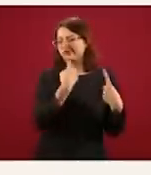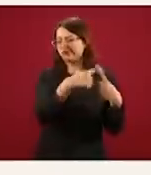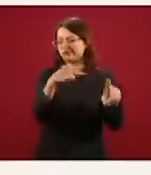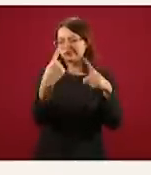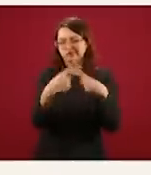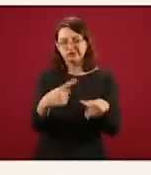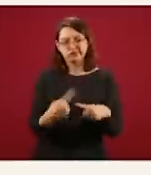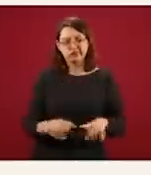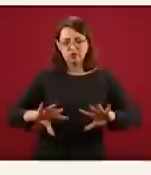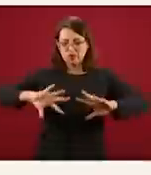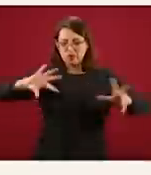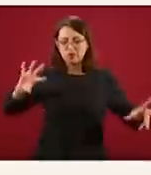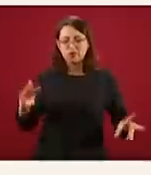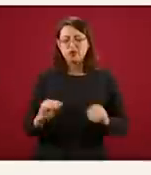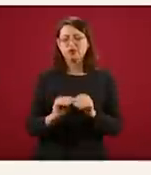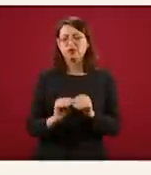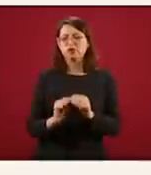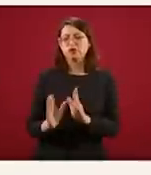última columna